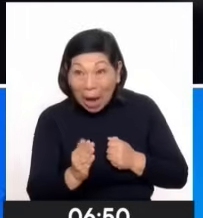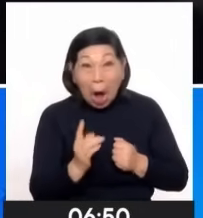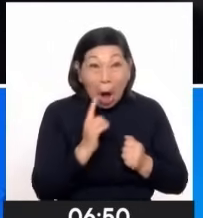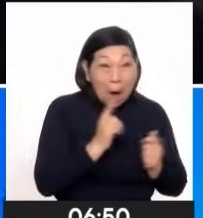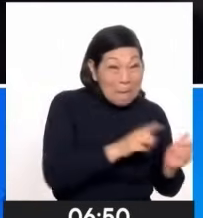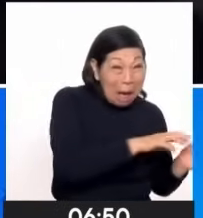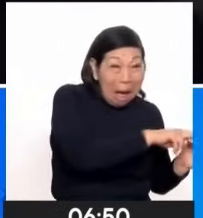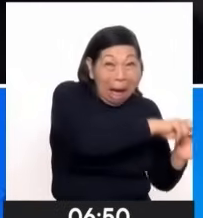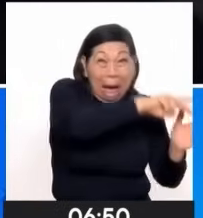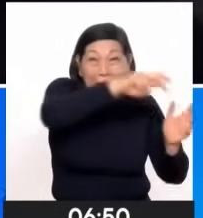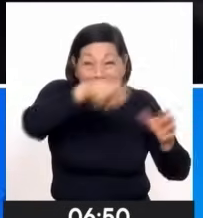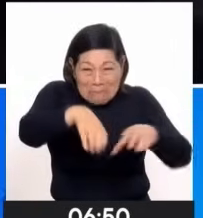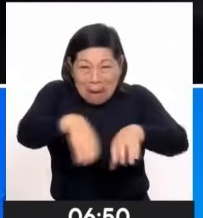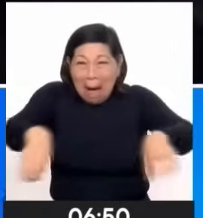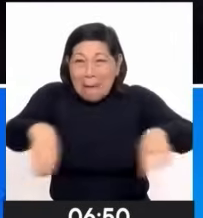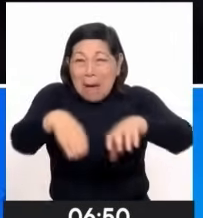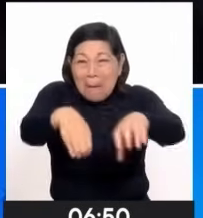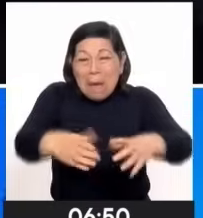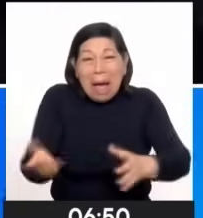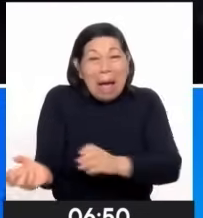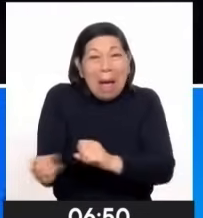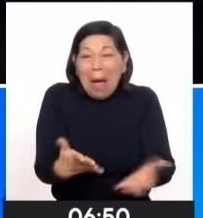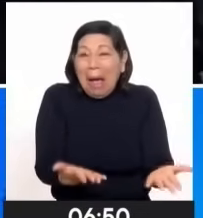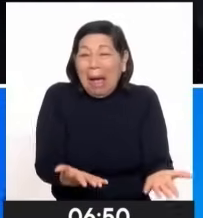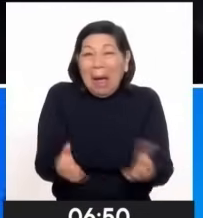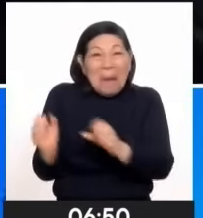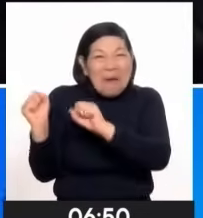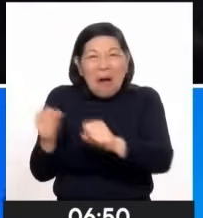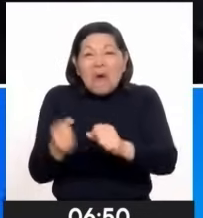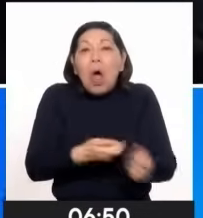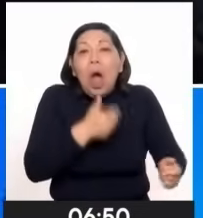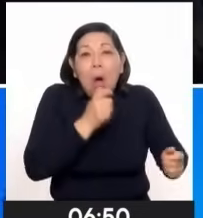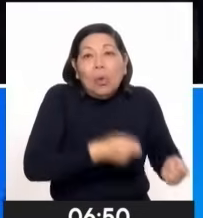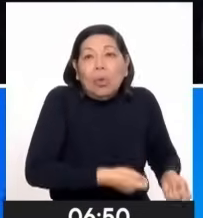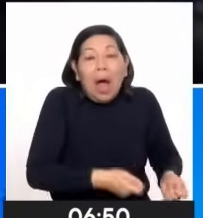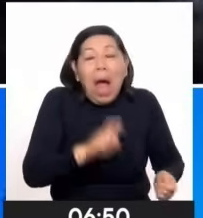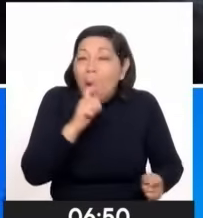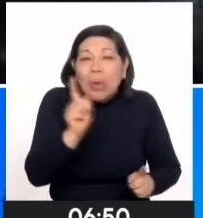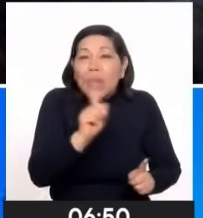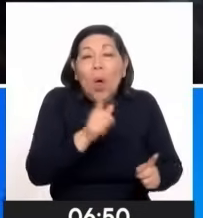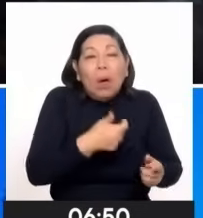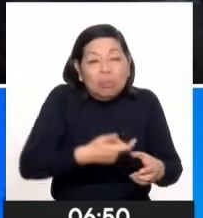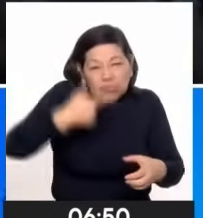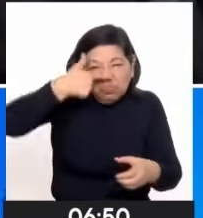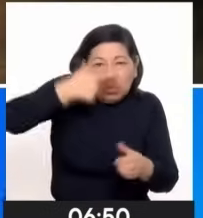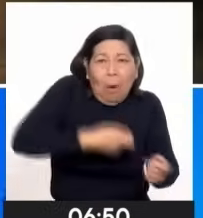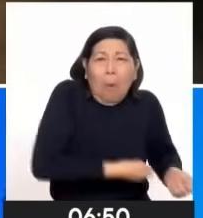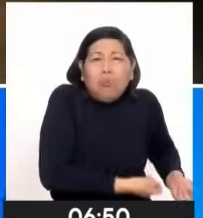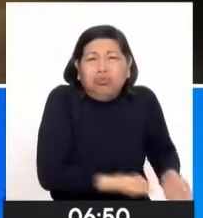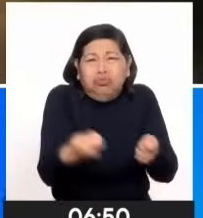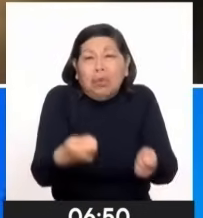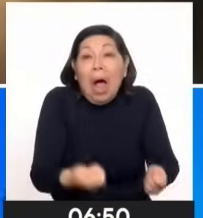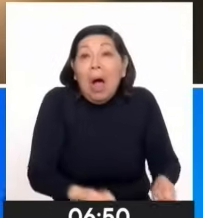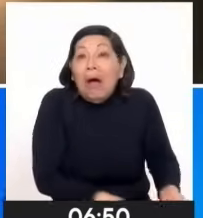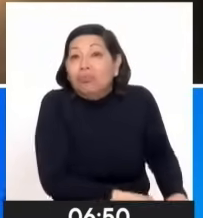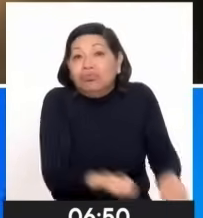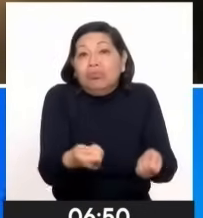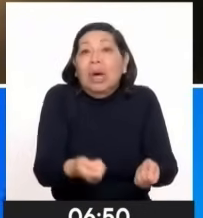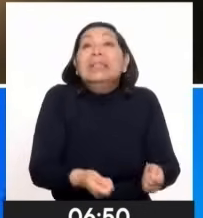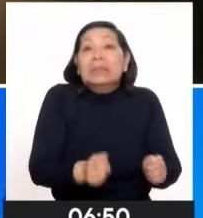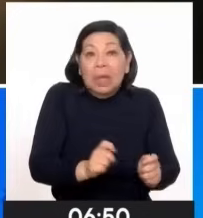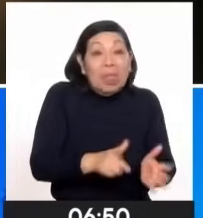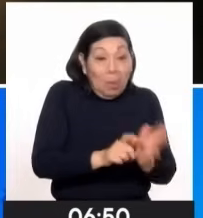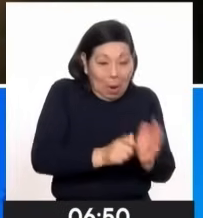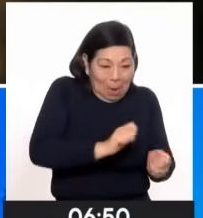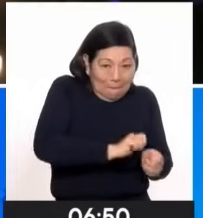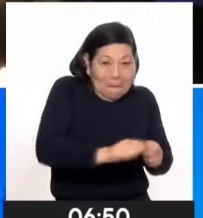estas personas los trabajadores sutran se retiren de de del del vehículo sin embargo echaron gasolina de frente a la carretería Así